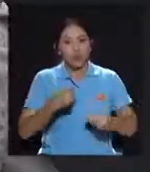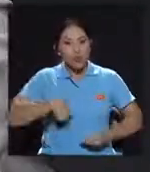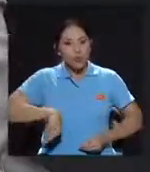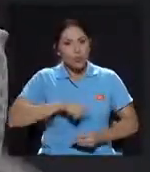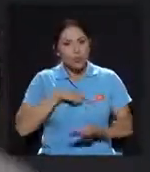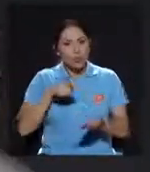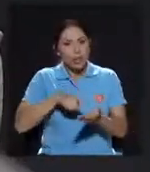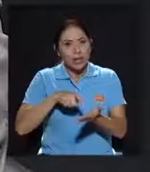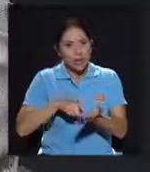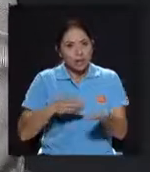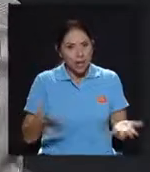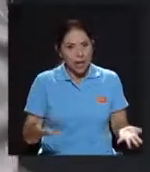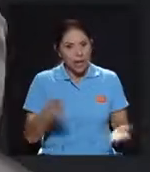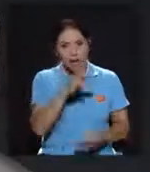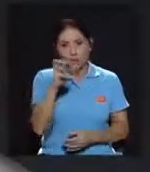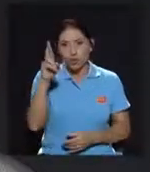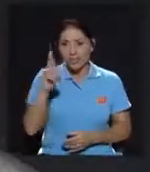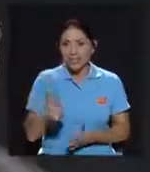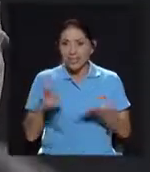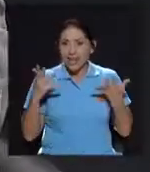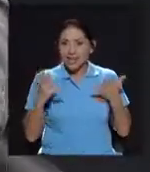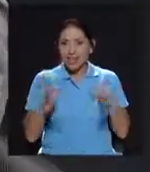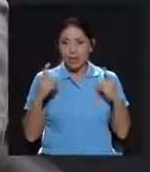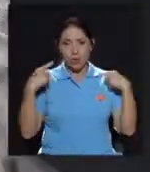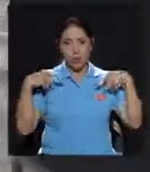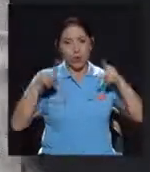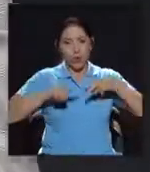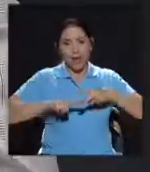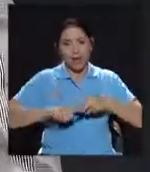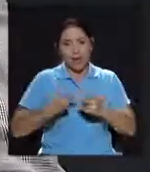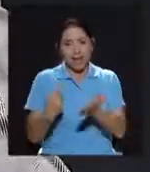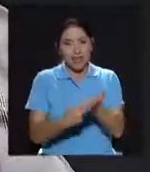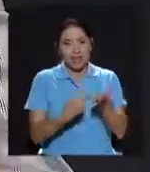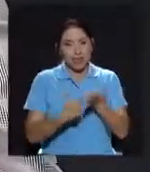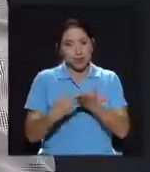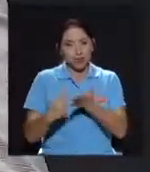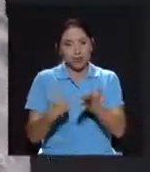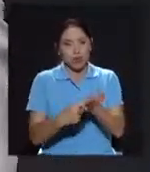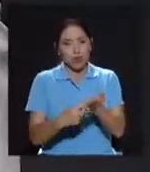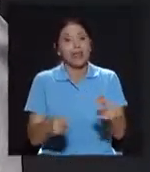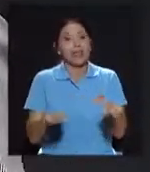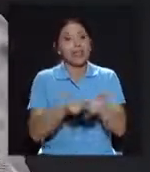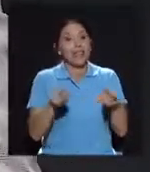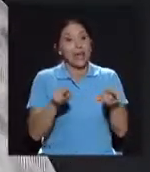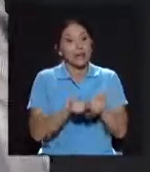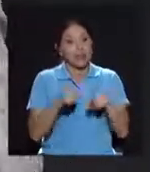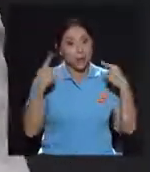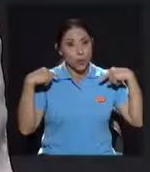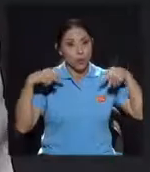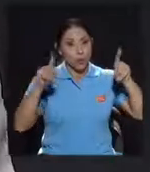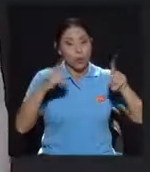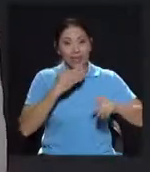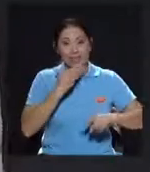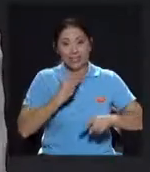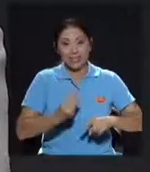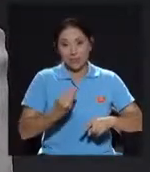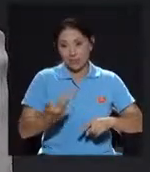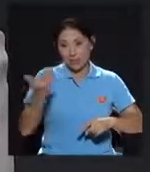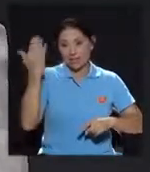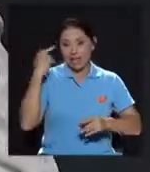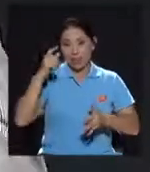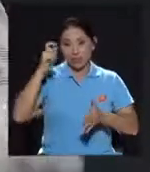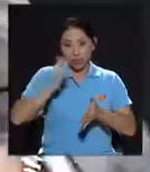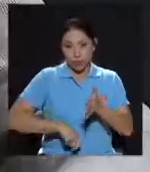logró a través de una serie de mecanismos abrir la discusión y no sólo eso sino que se suscribiera en diciembre pasado un acuerdo